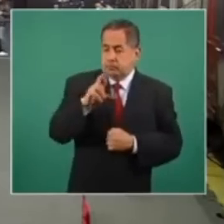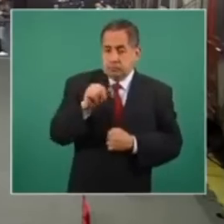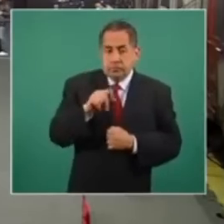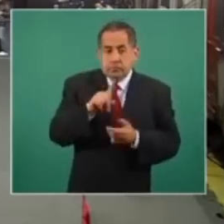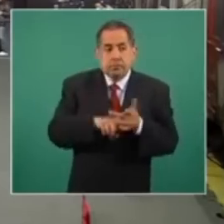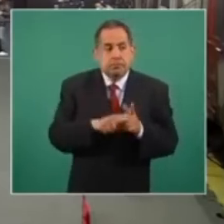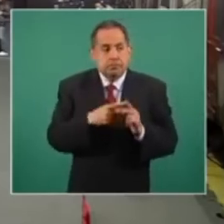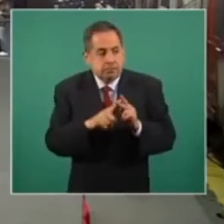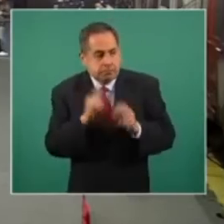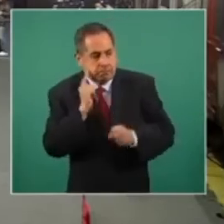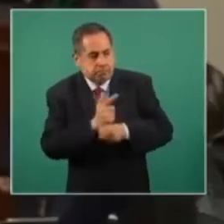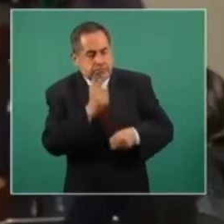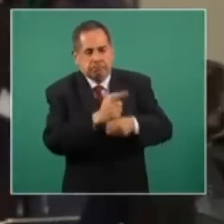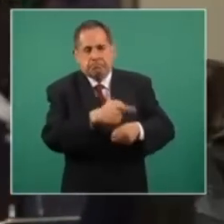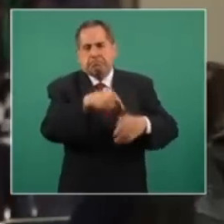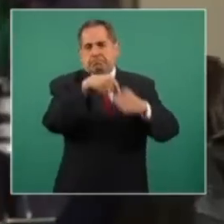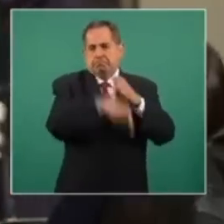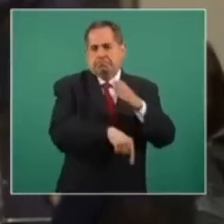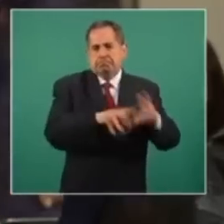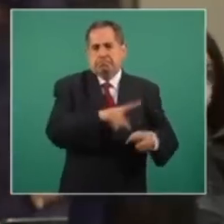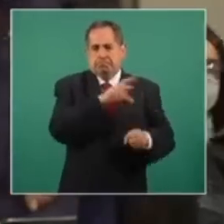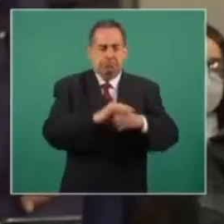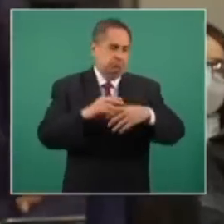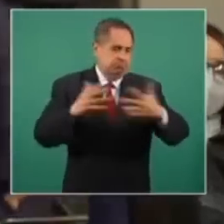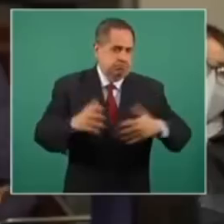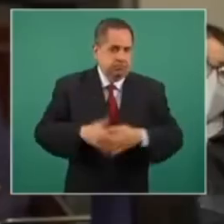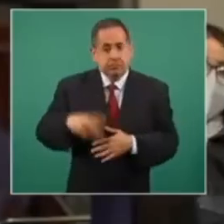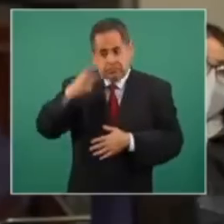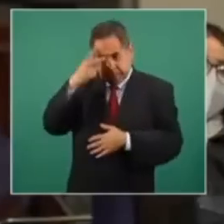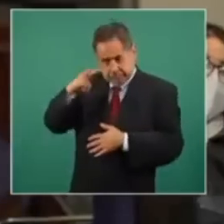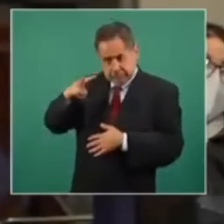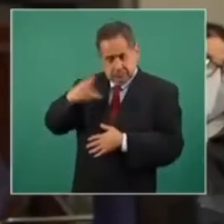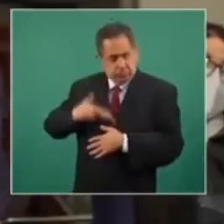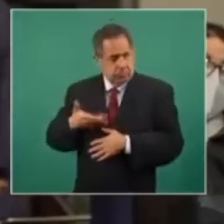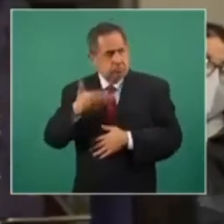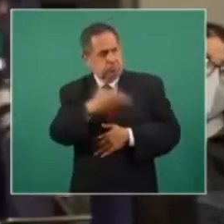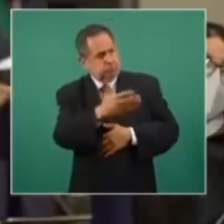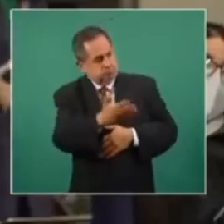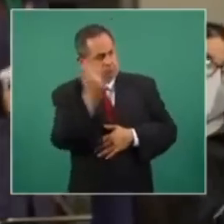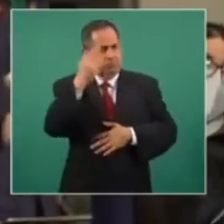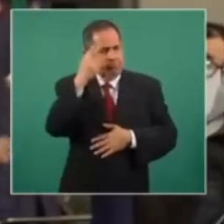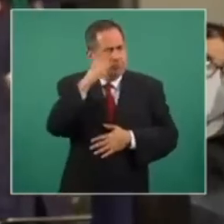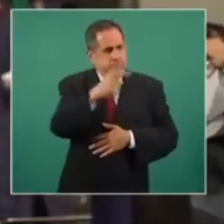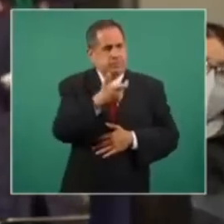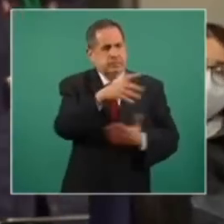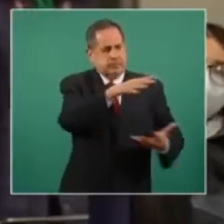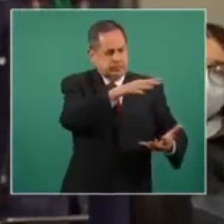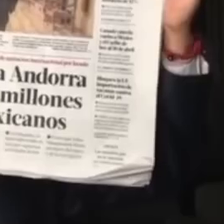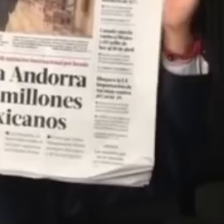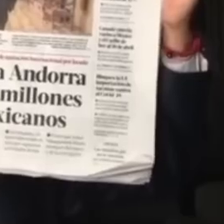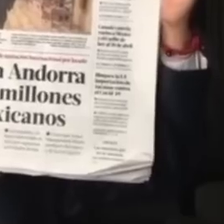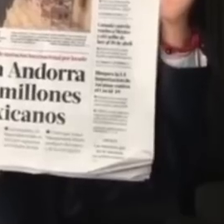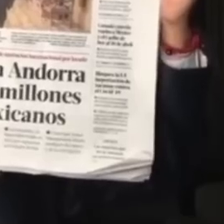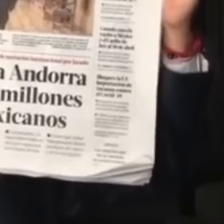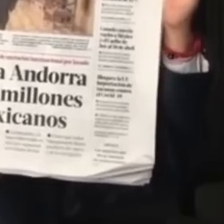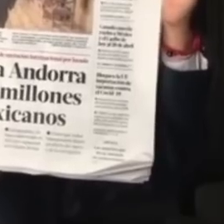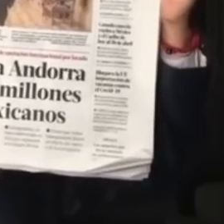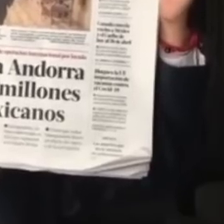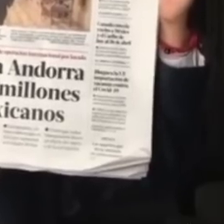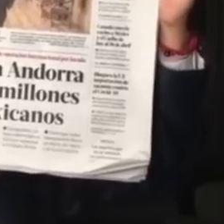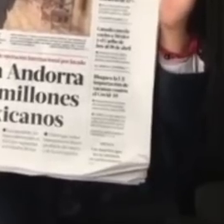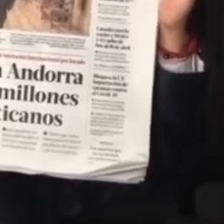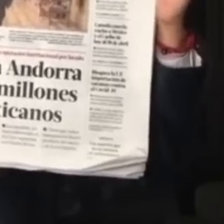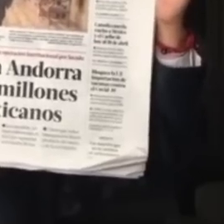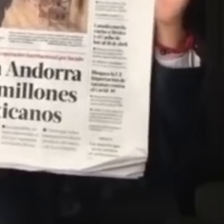iceberg. Secretaria, ¿México va a reclamar ese monto para ingresarlo al instituto para devolverle al pueblo lo robado? Estamos hablando de 48